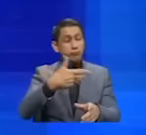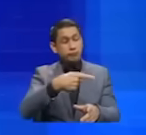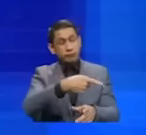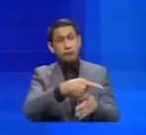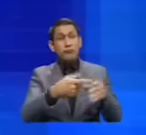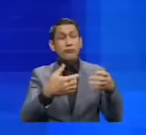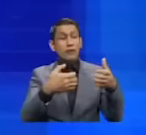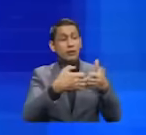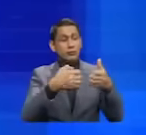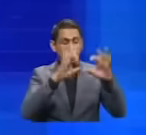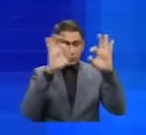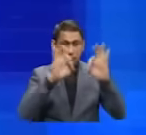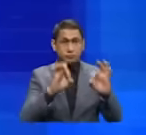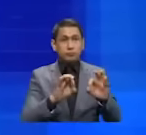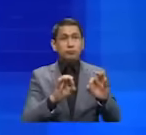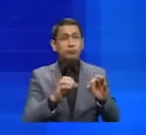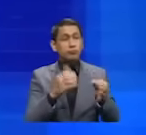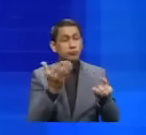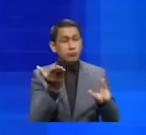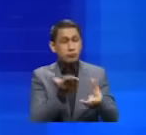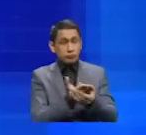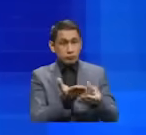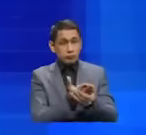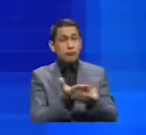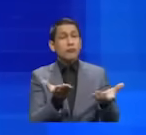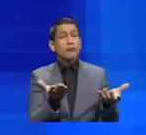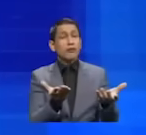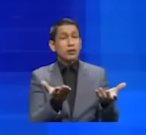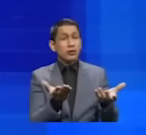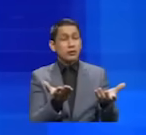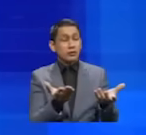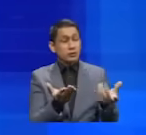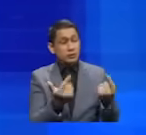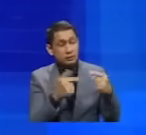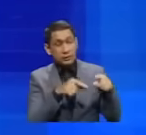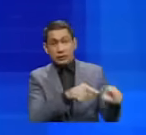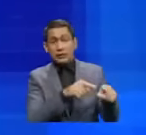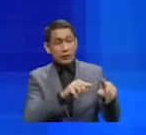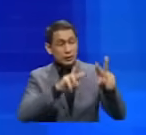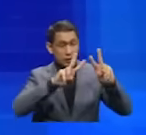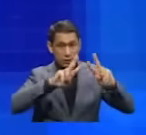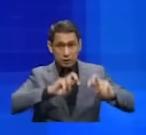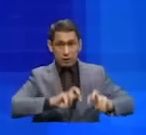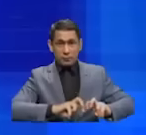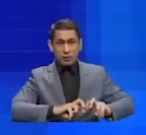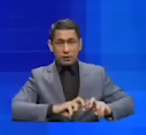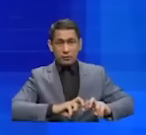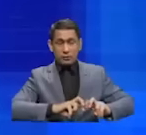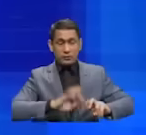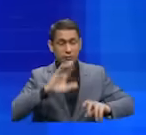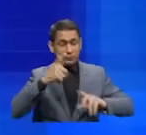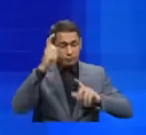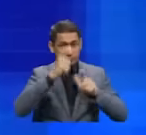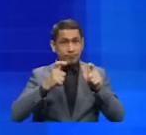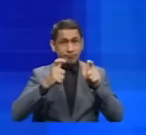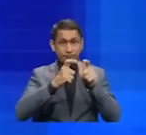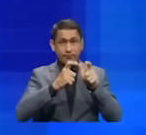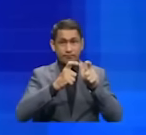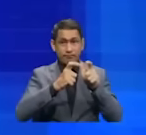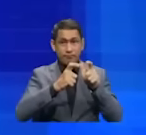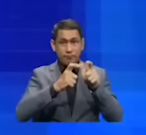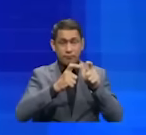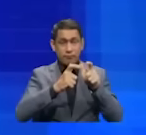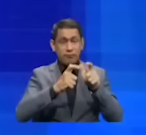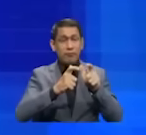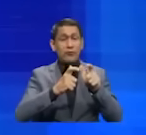electrónicos, documentación y bases de datos son el resultado de la intervención realizada por la Fiscalía a la Agencia